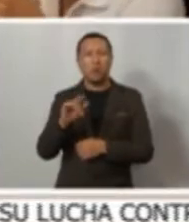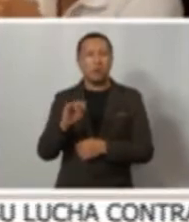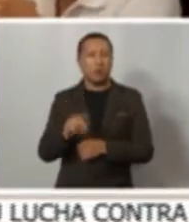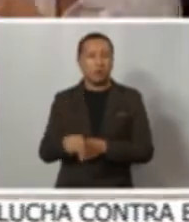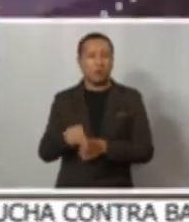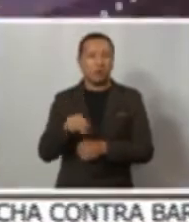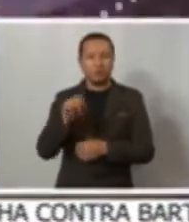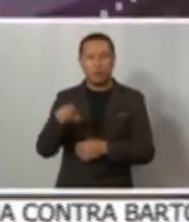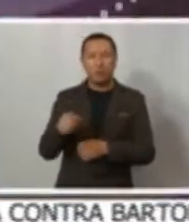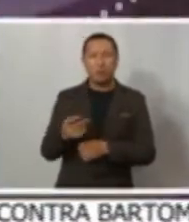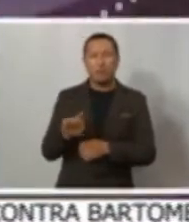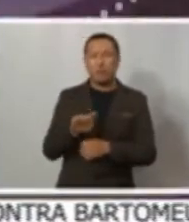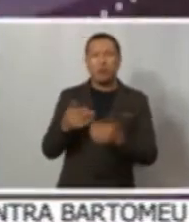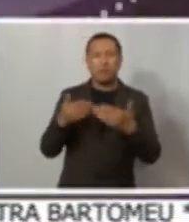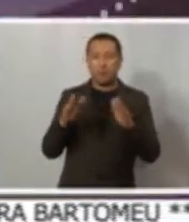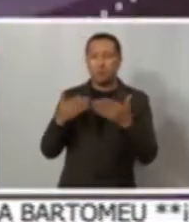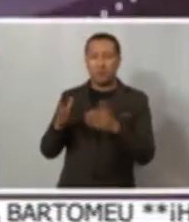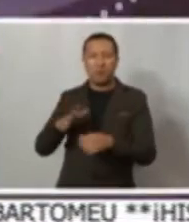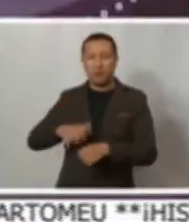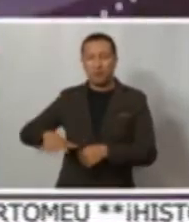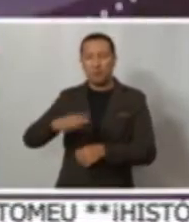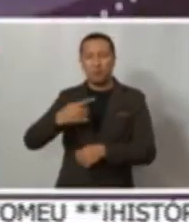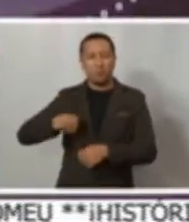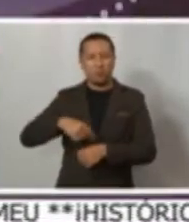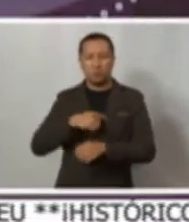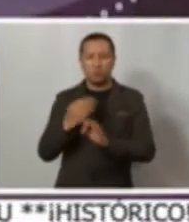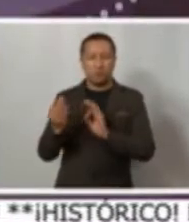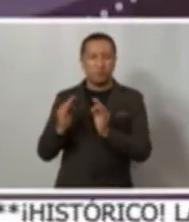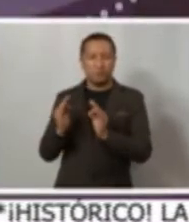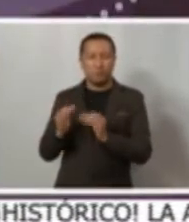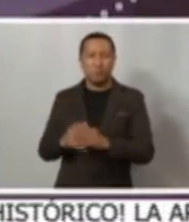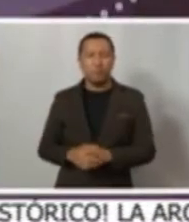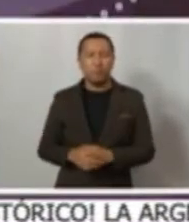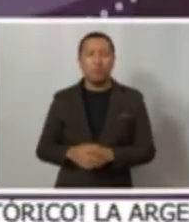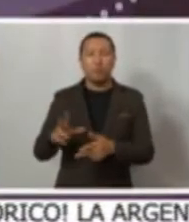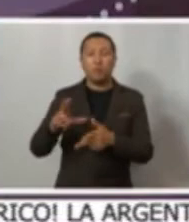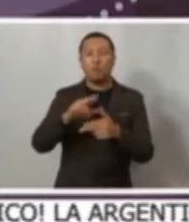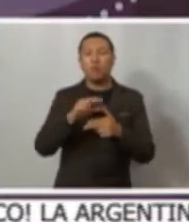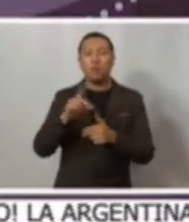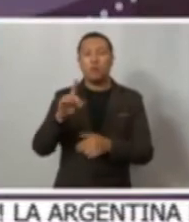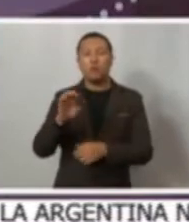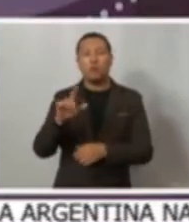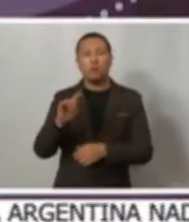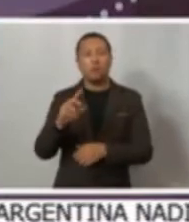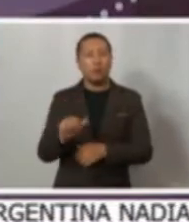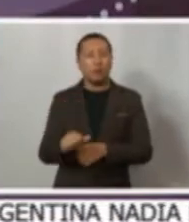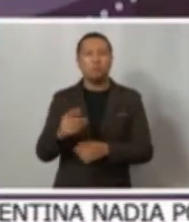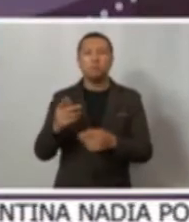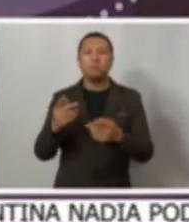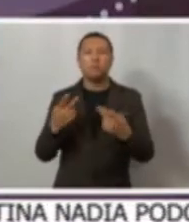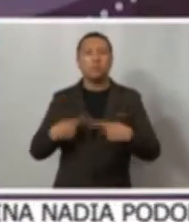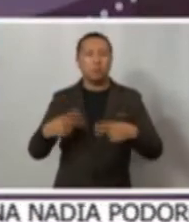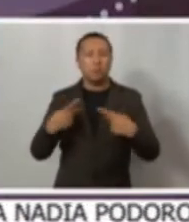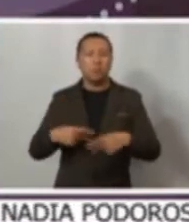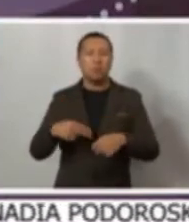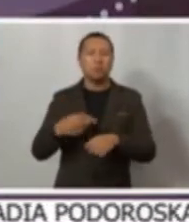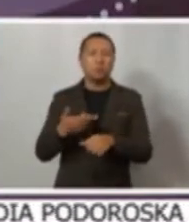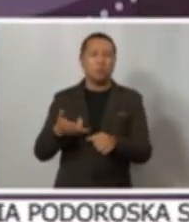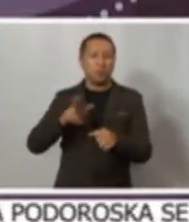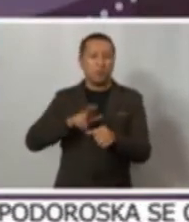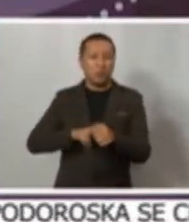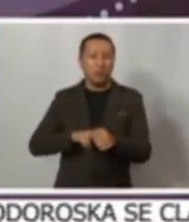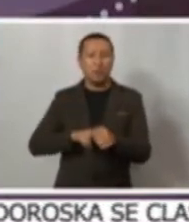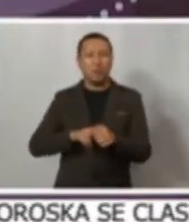nosotros. Y por el huracán Delta, resguardan equipo, personal médico a pacientes del área COVID del